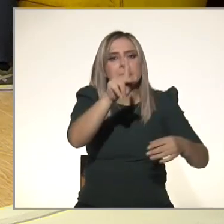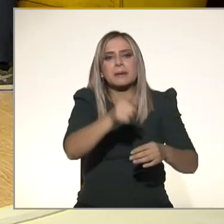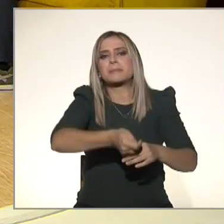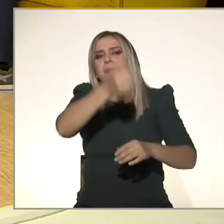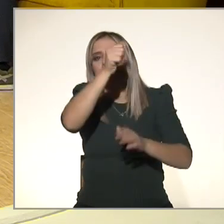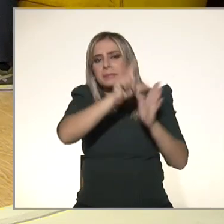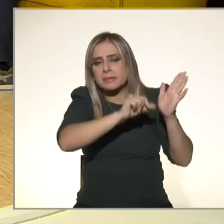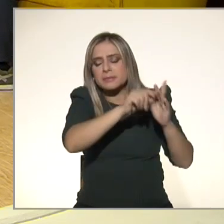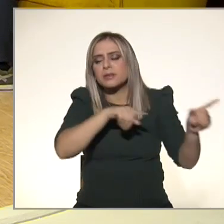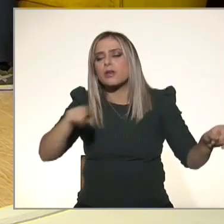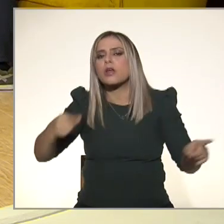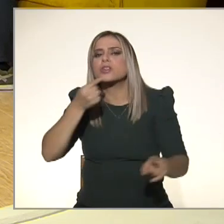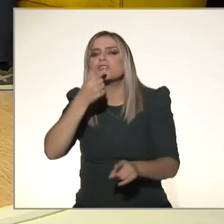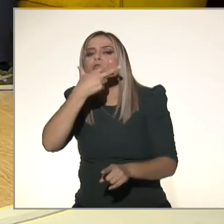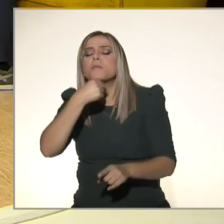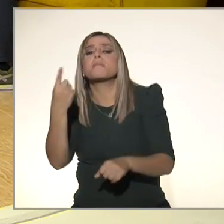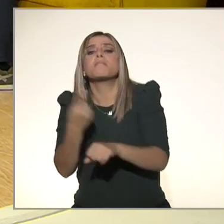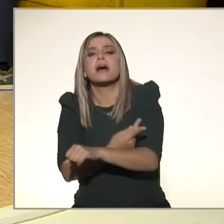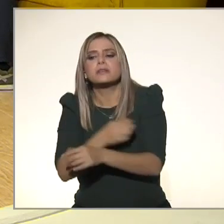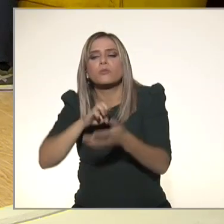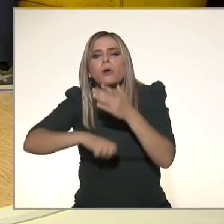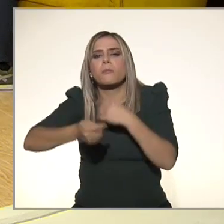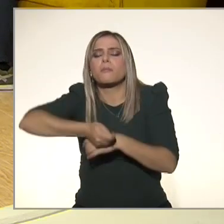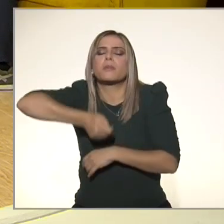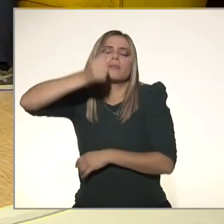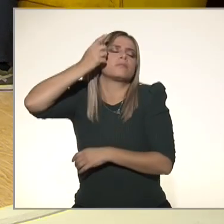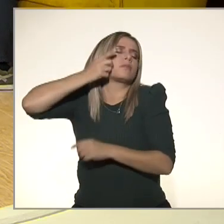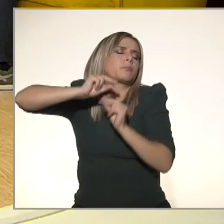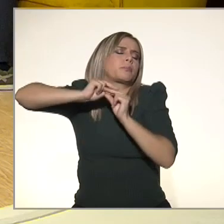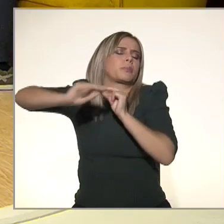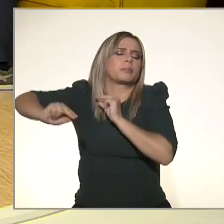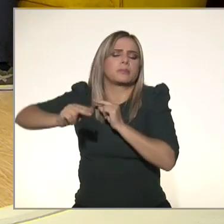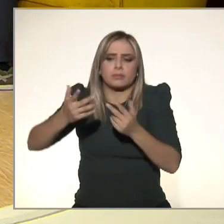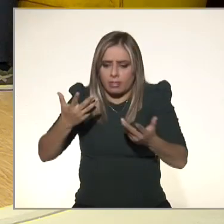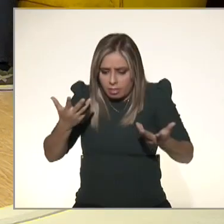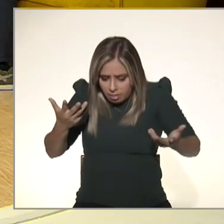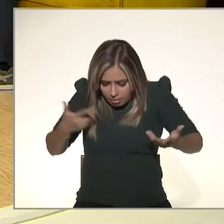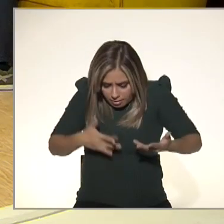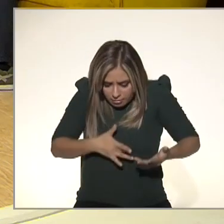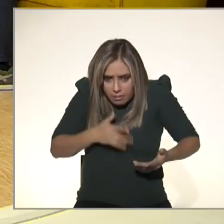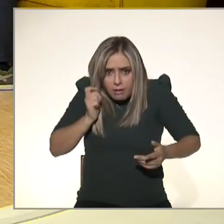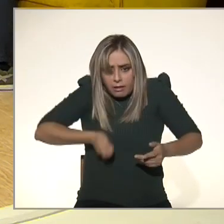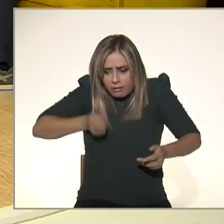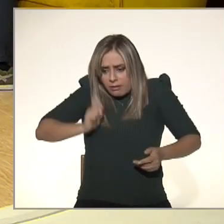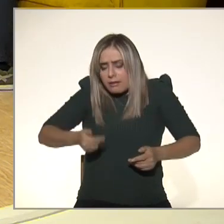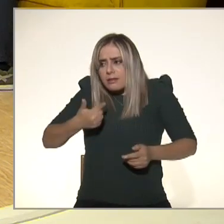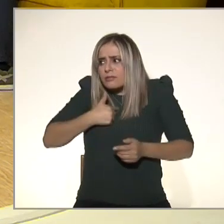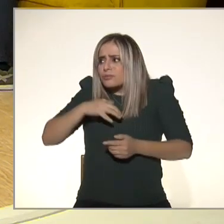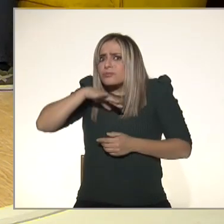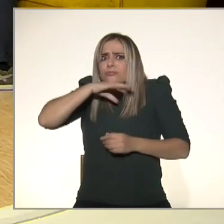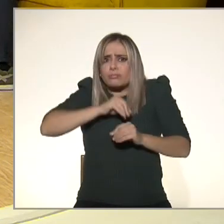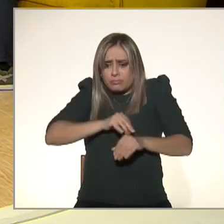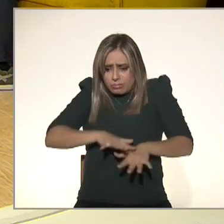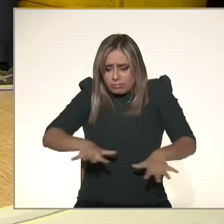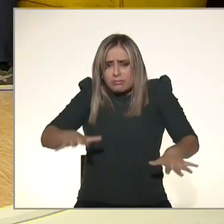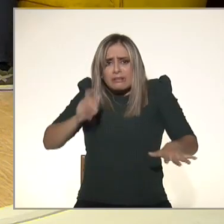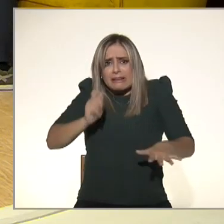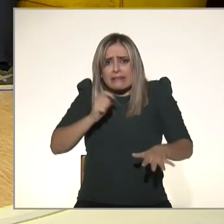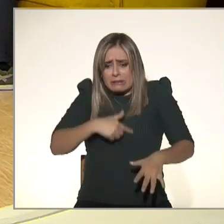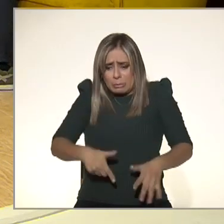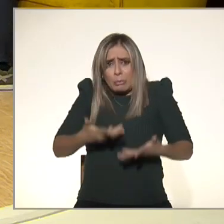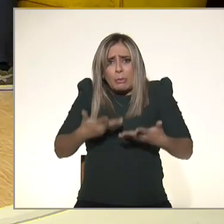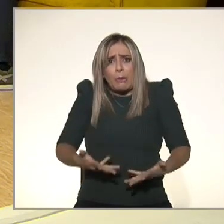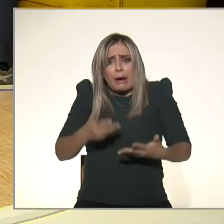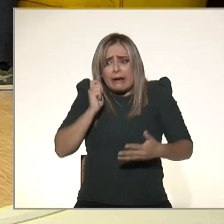pasa con los niños? ¿Qué pasa con su primera eyaculación? Que se sienten mal, se sienten sucios porque mojaron la cama. O sea, todos